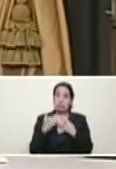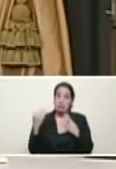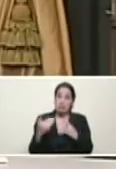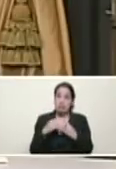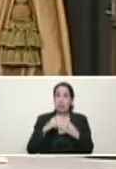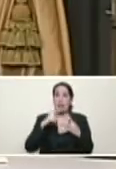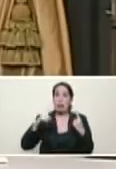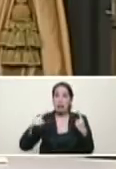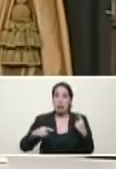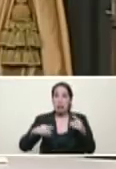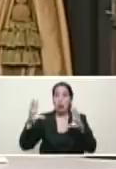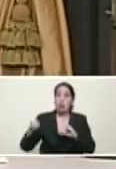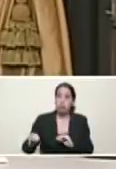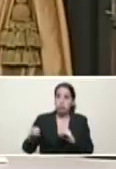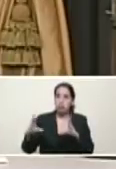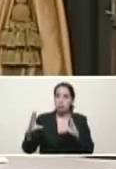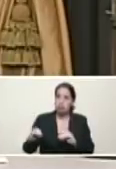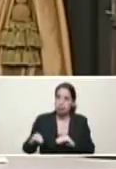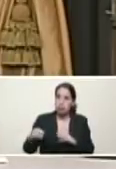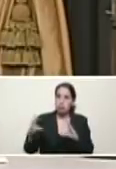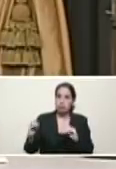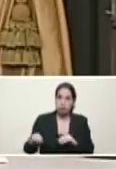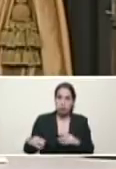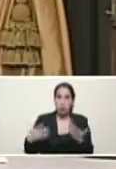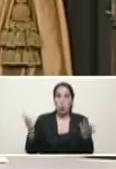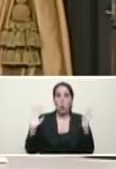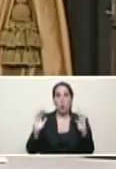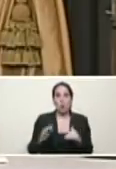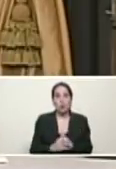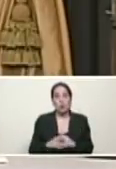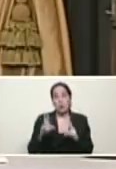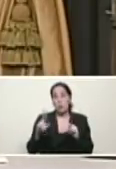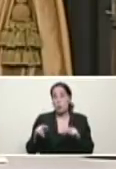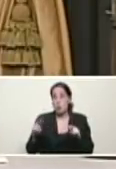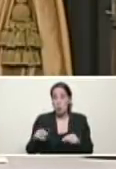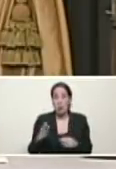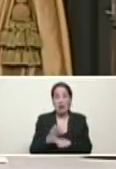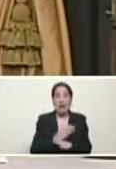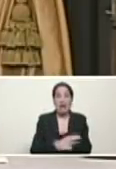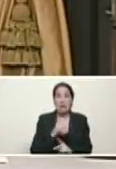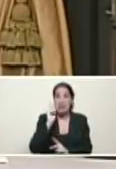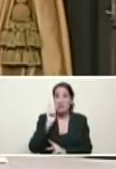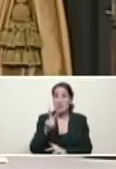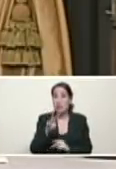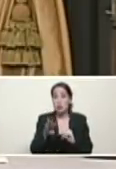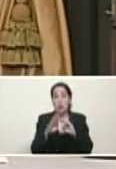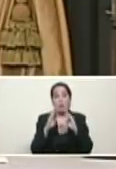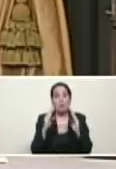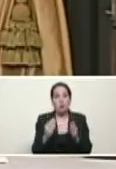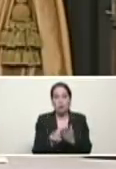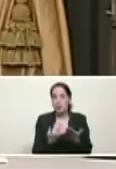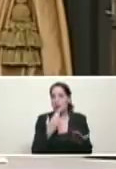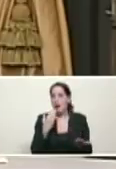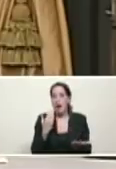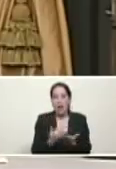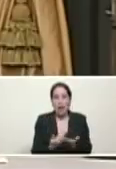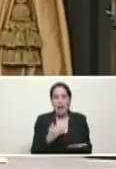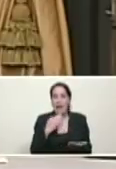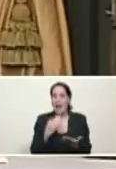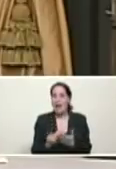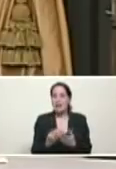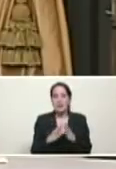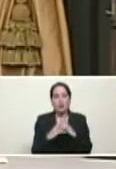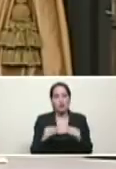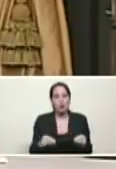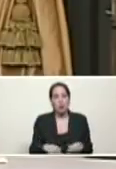cibernética nunca antes conocida en el mundo. Nunca antes conocida en el mundo. Agradezco todo el esfuerzo de